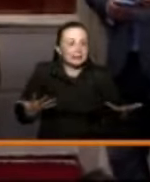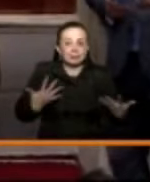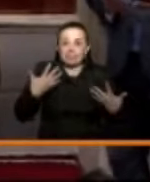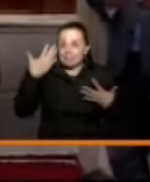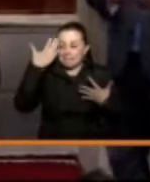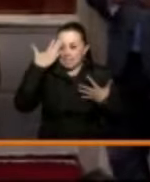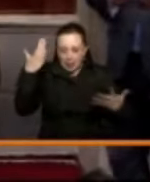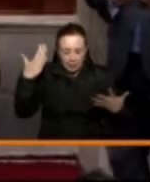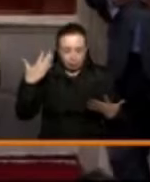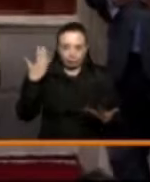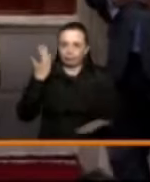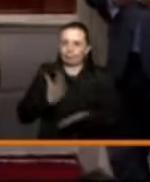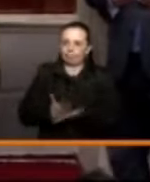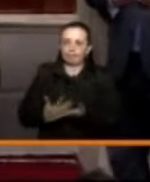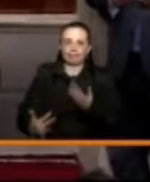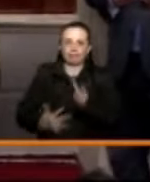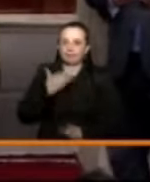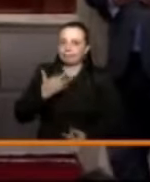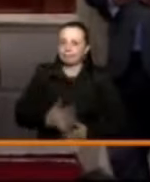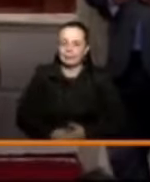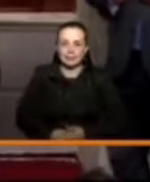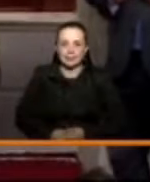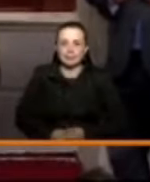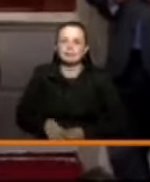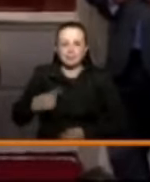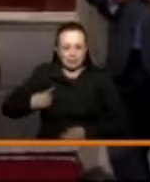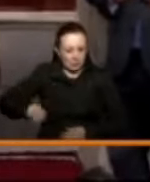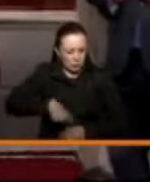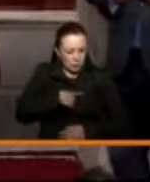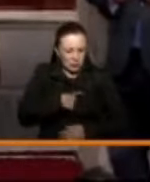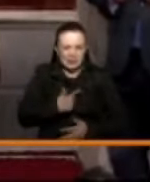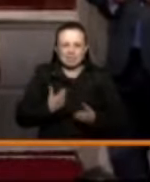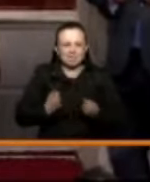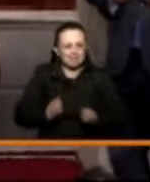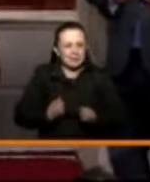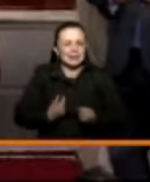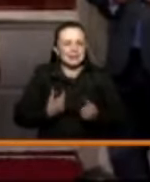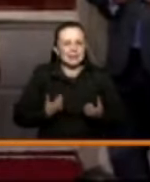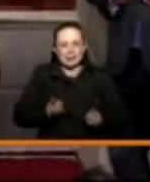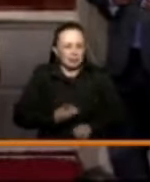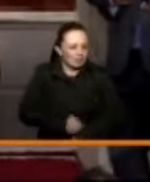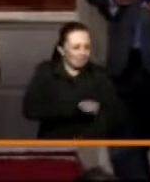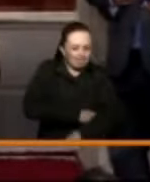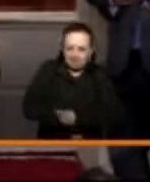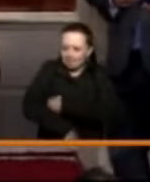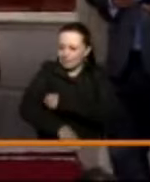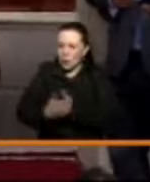impensables. Tuvimos que enfrentar esta crisis ante la cual no había